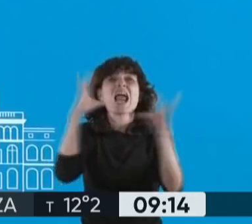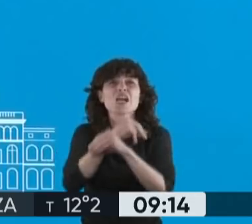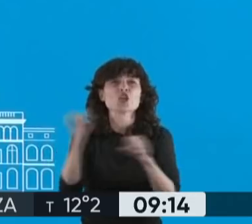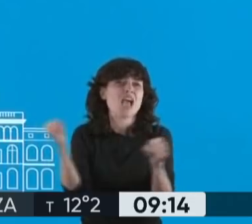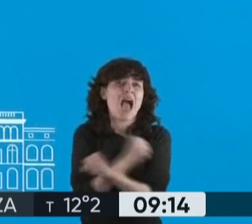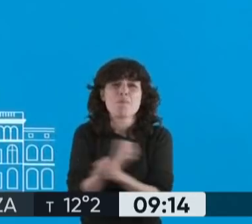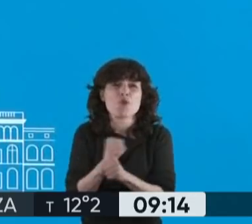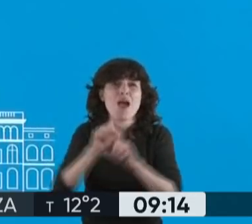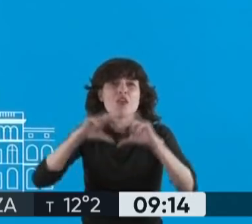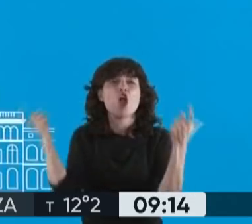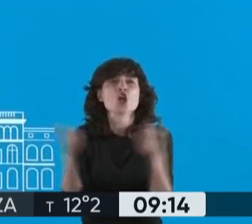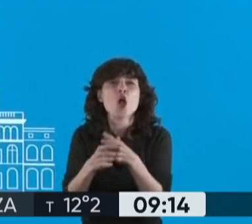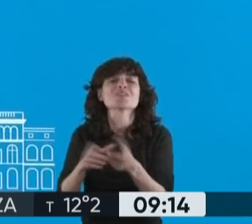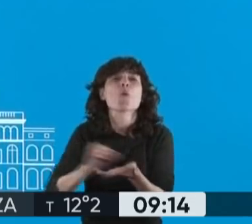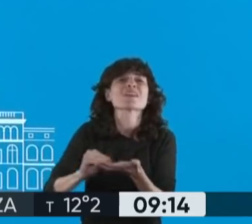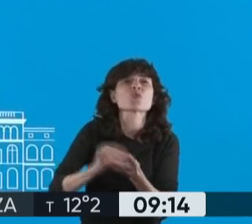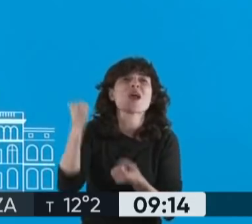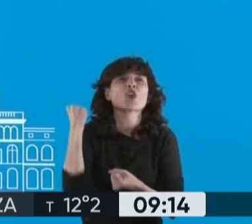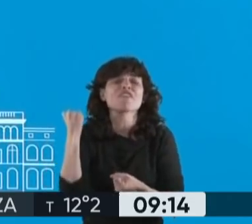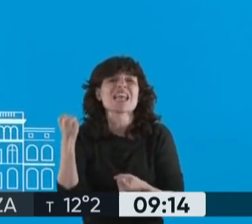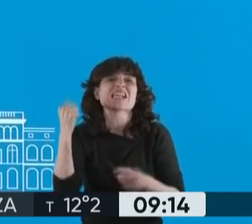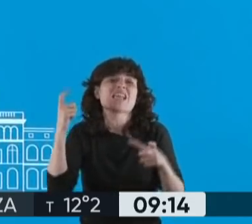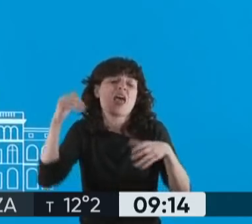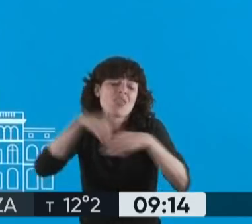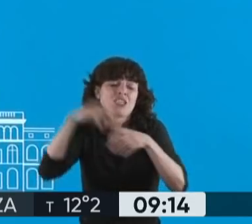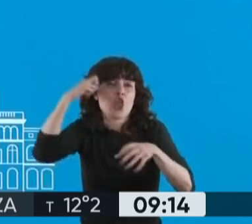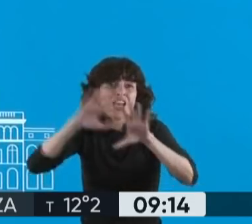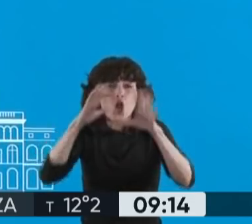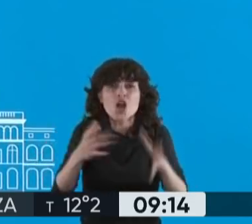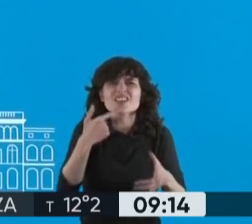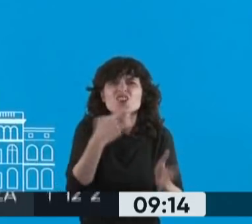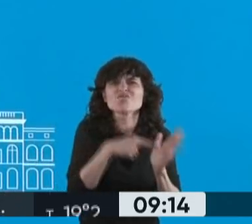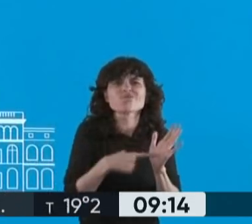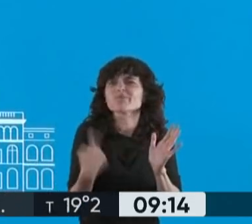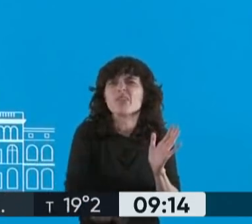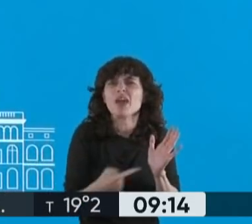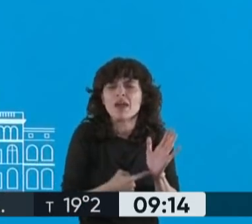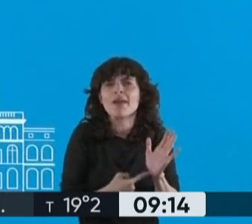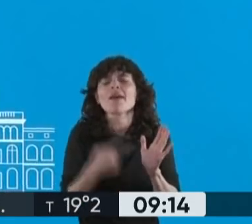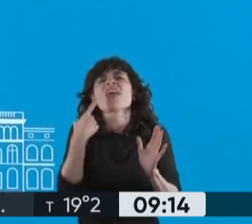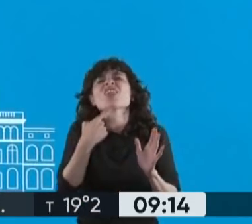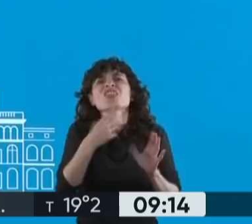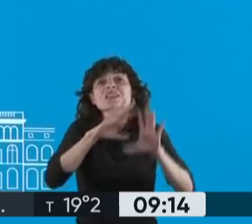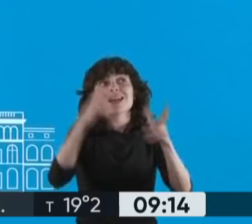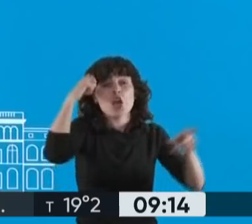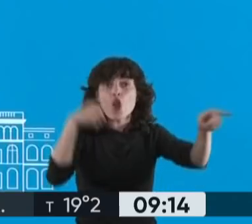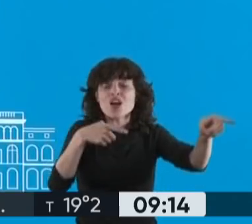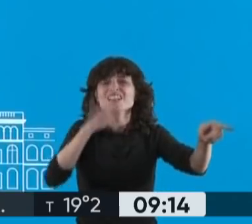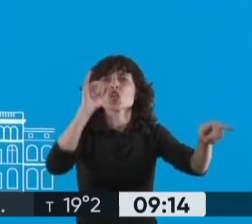la Comisión de Presupuesto y de Finanzas del Congreso de la Nación, lo que establece es que el Congreso da la